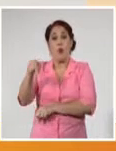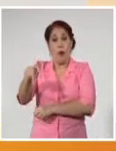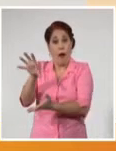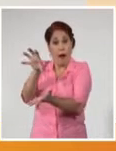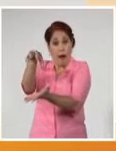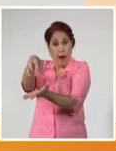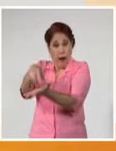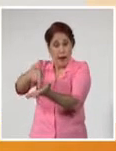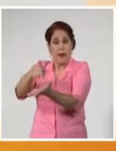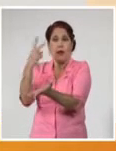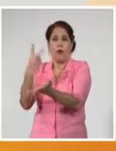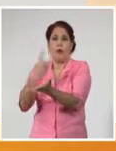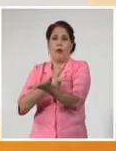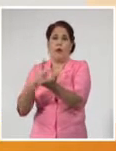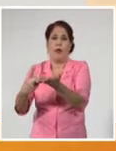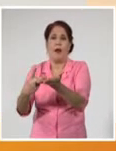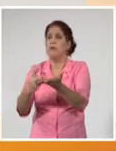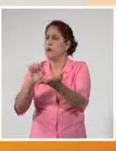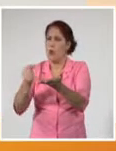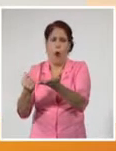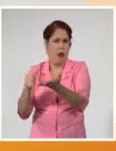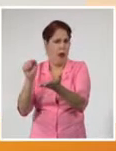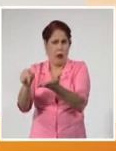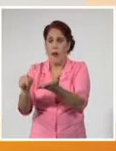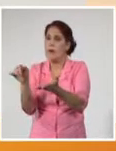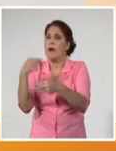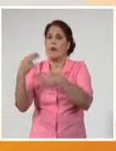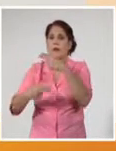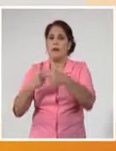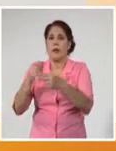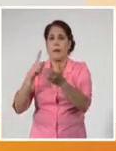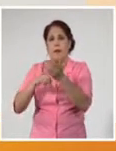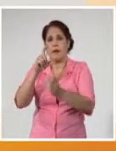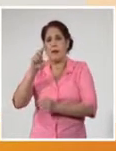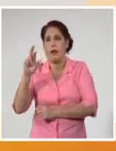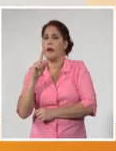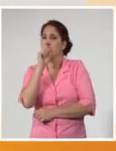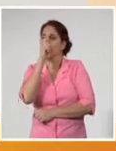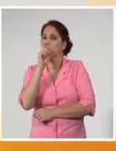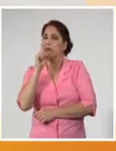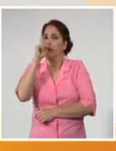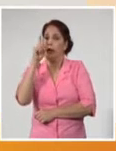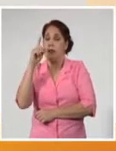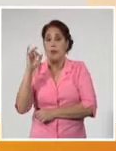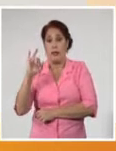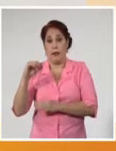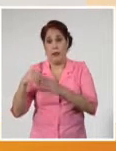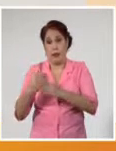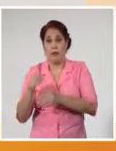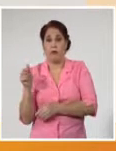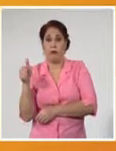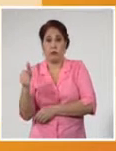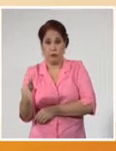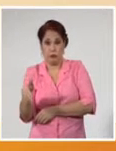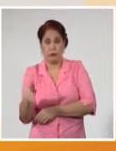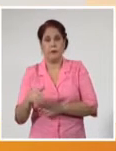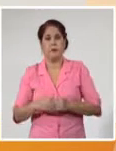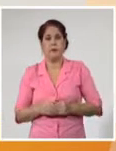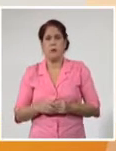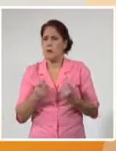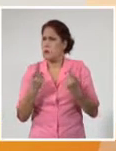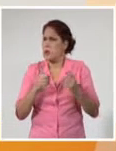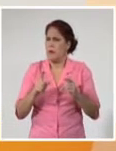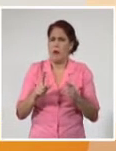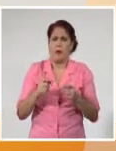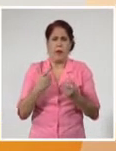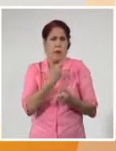centros una cuarentena de 8 días y se les realizará un PCR en tiempo real al 7º día de su arribo. No requerirán de